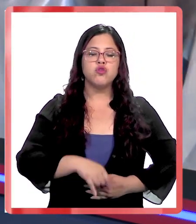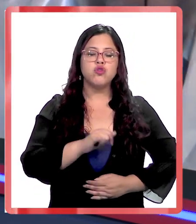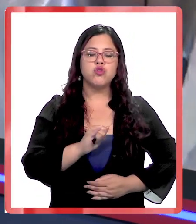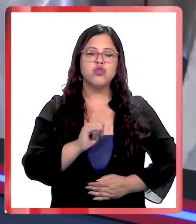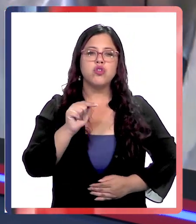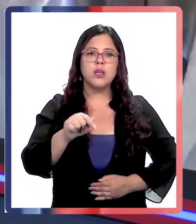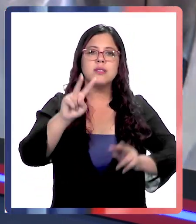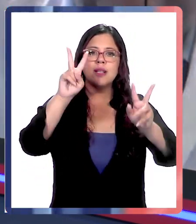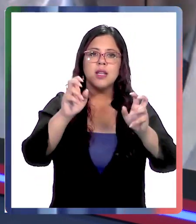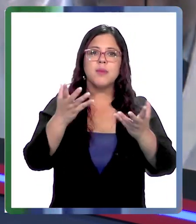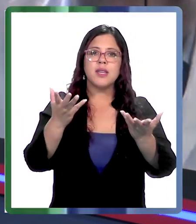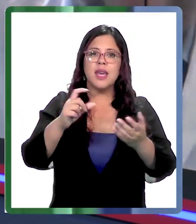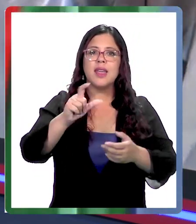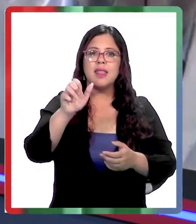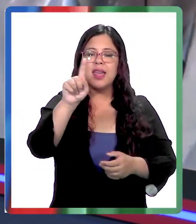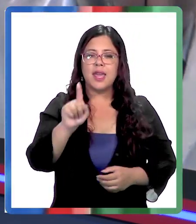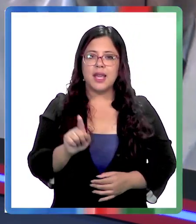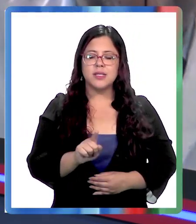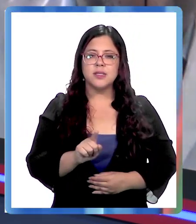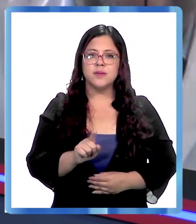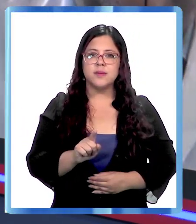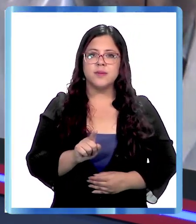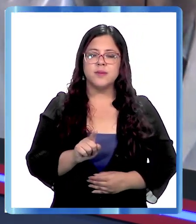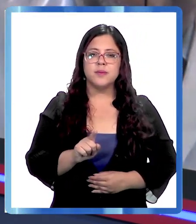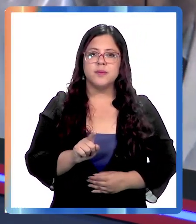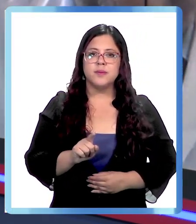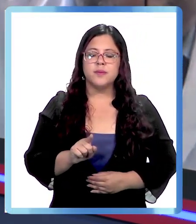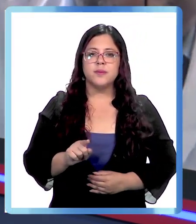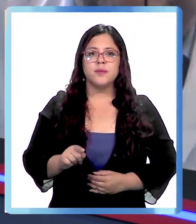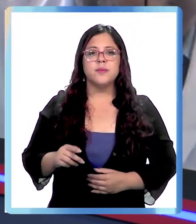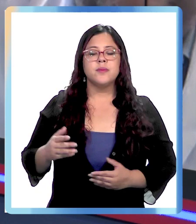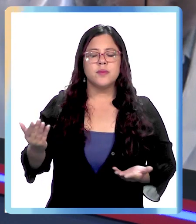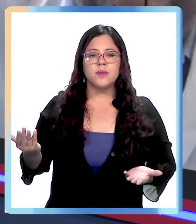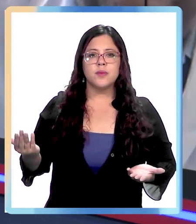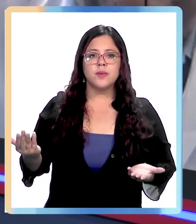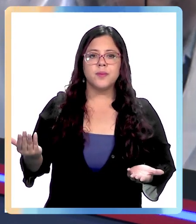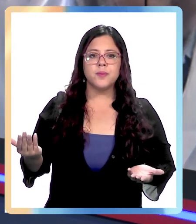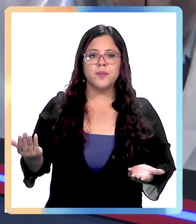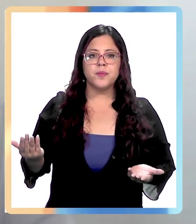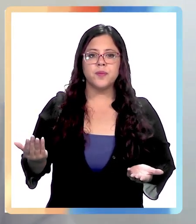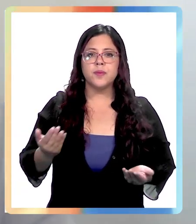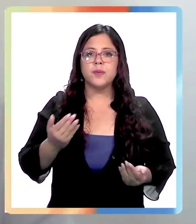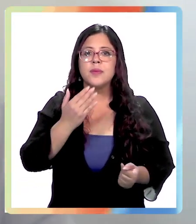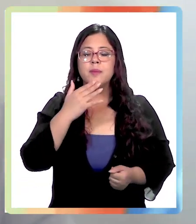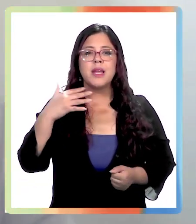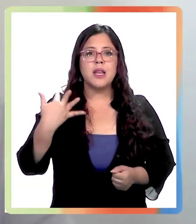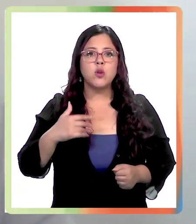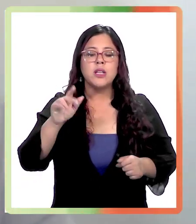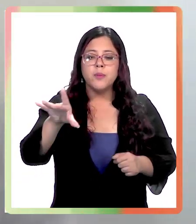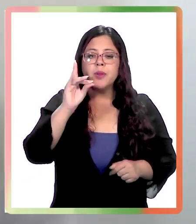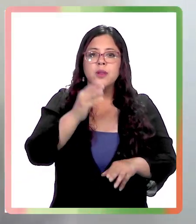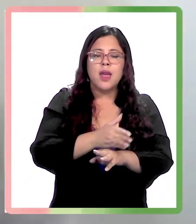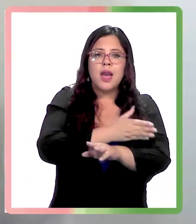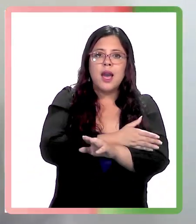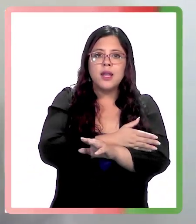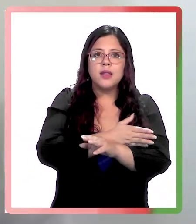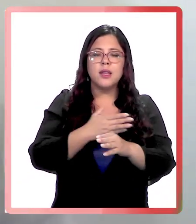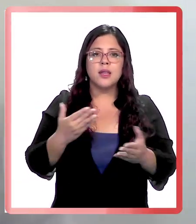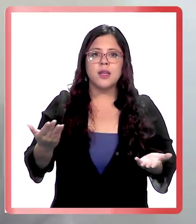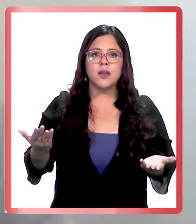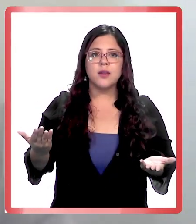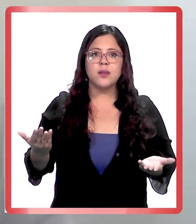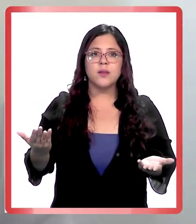Sí, efectivamente, es el sistema que funciona por el GES. Y la importancia de la detección temprana